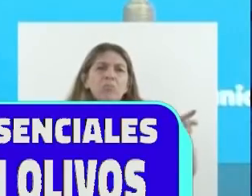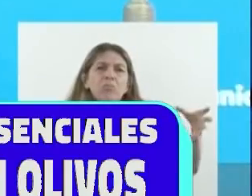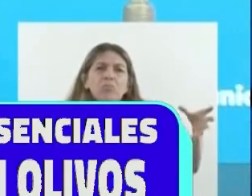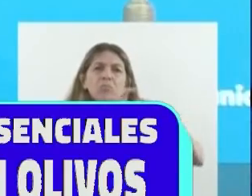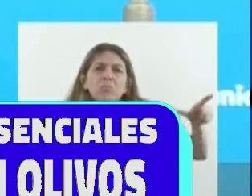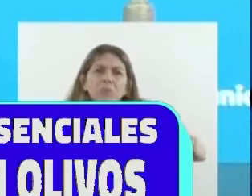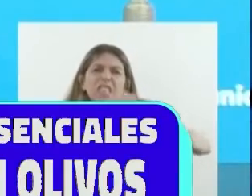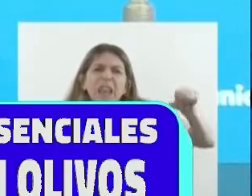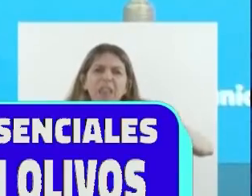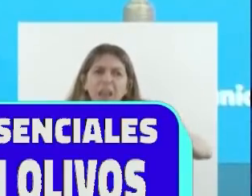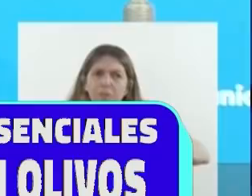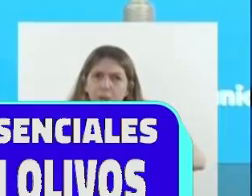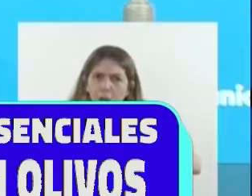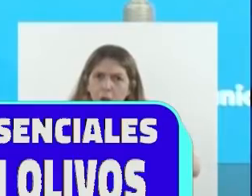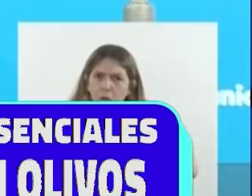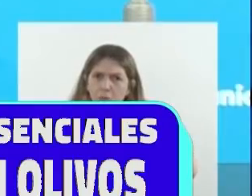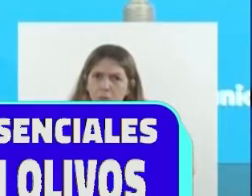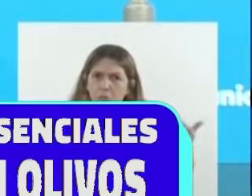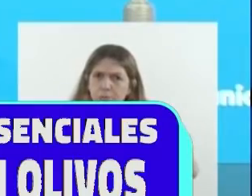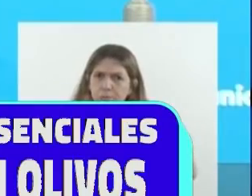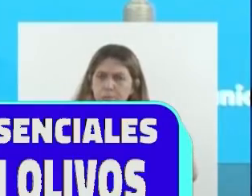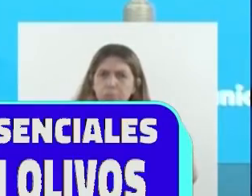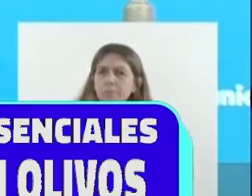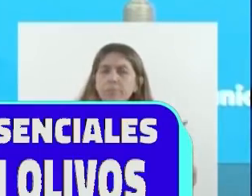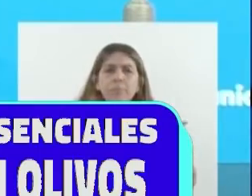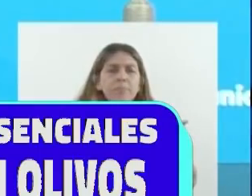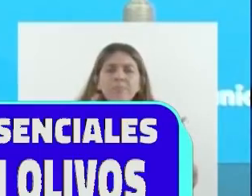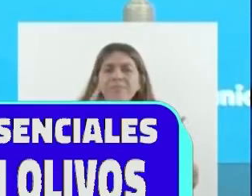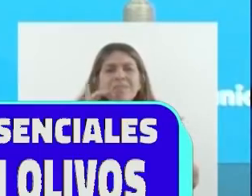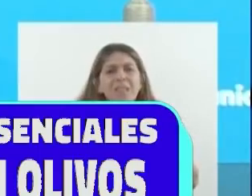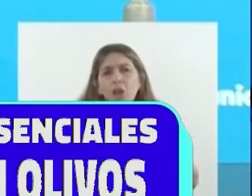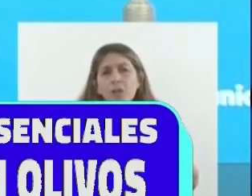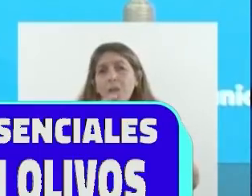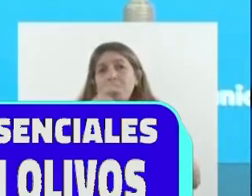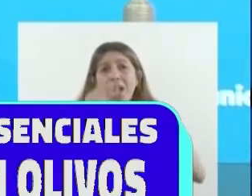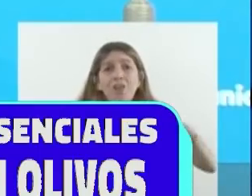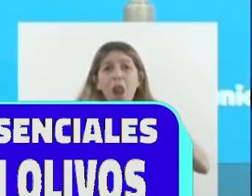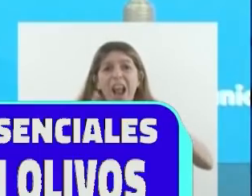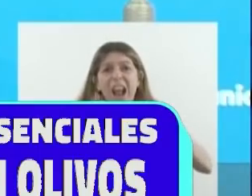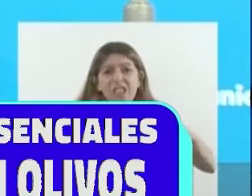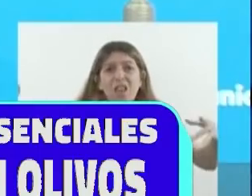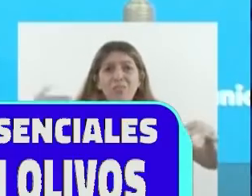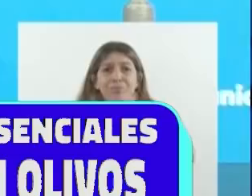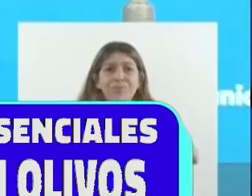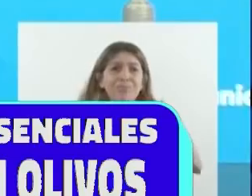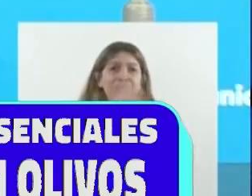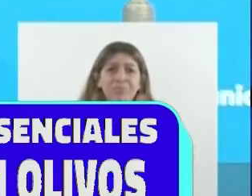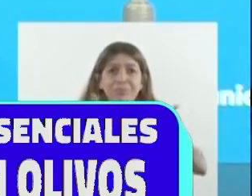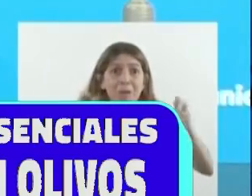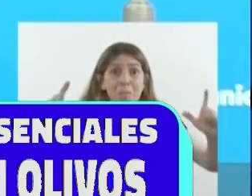es evidente que solo reduciendo la circulación y el contacto humano podemos contener el número de